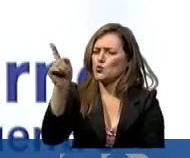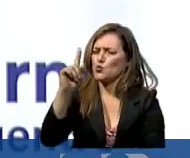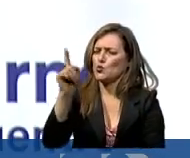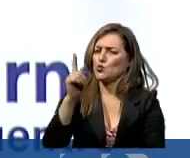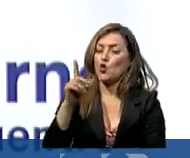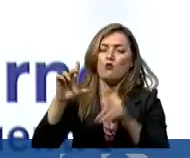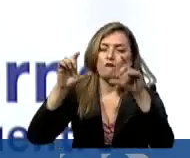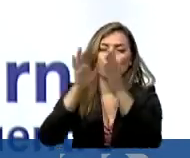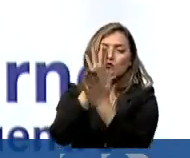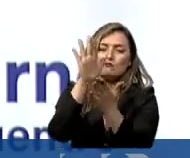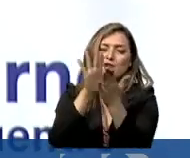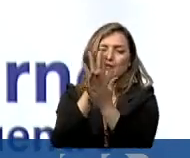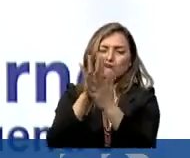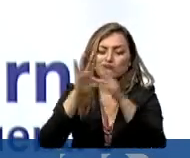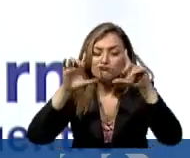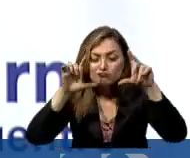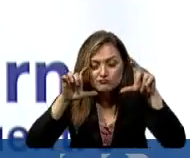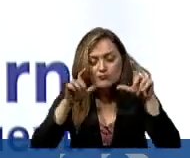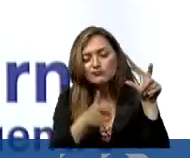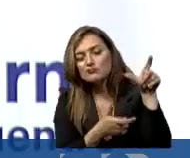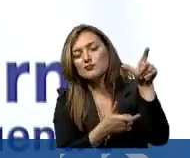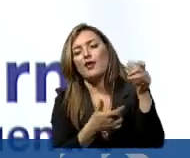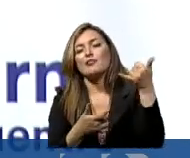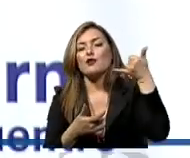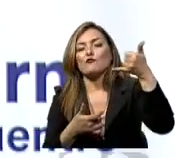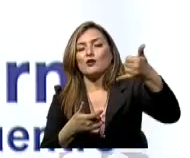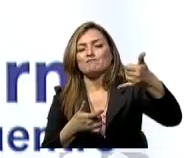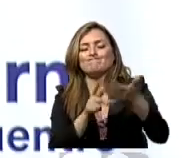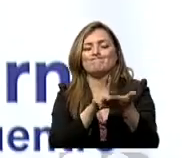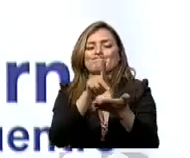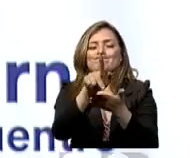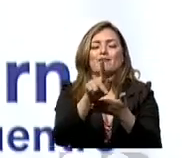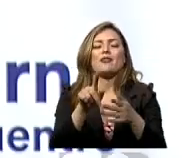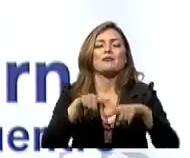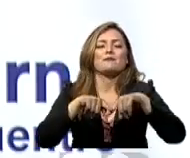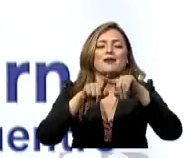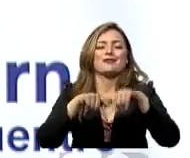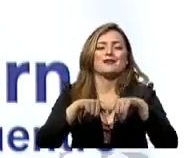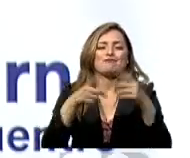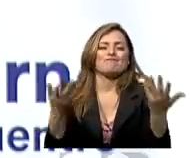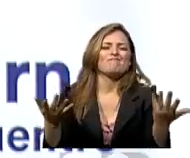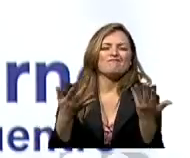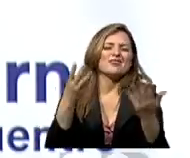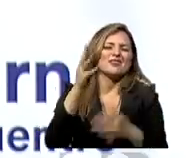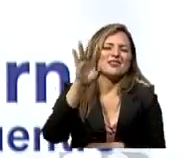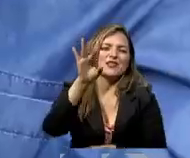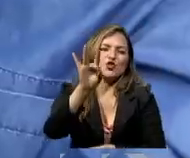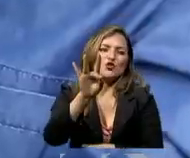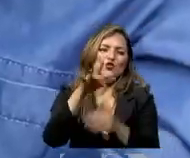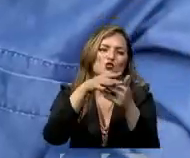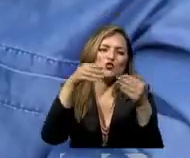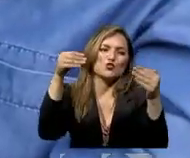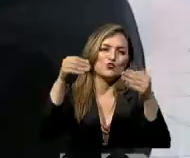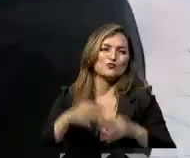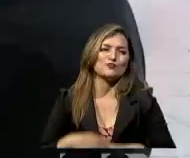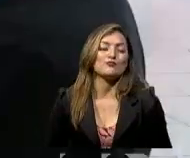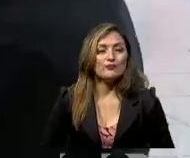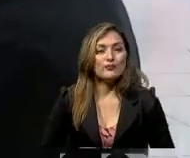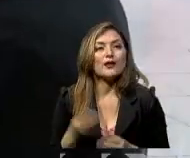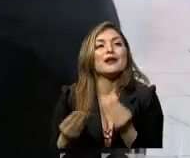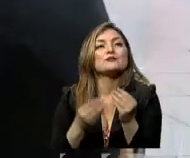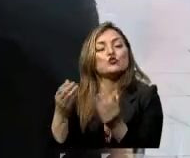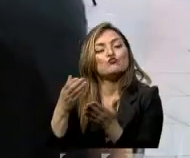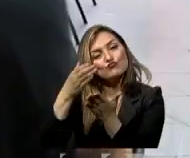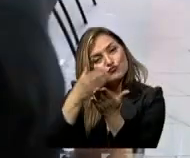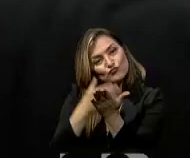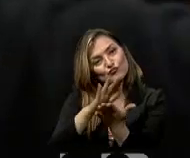nuestro país. Y tienen que hacer un pago de acuerdo a las tasas de la ANT, que son más o menos $68. El usuario debe hacer el curso